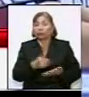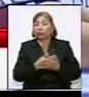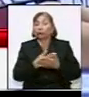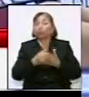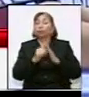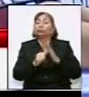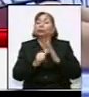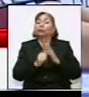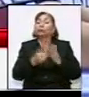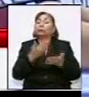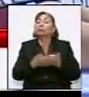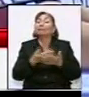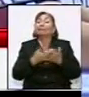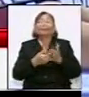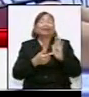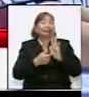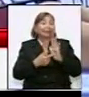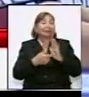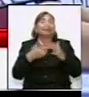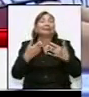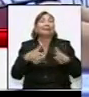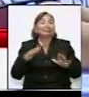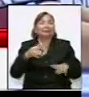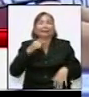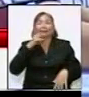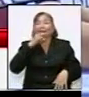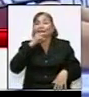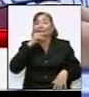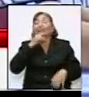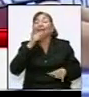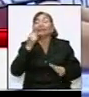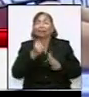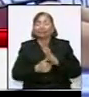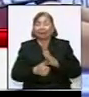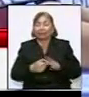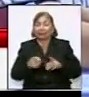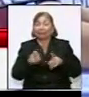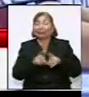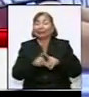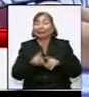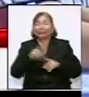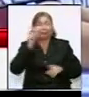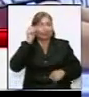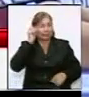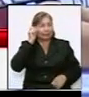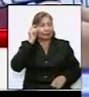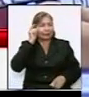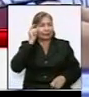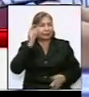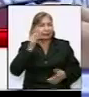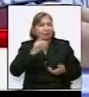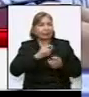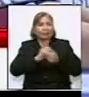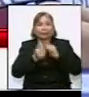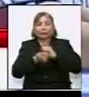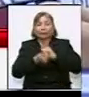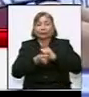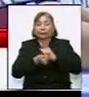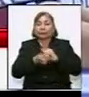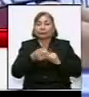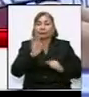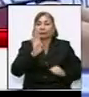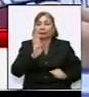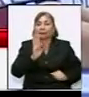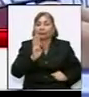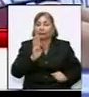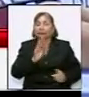existe este tipo penal de lesiones graves a mujeres el incentivo corresponde que se modifique el artículo 120 una vez para